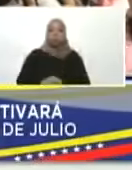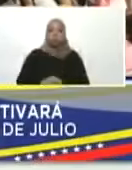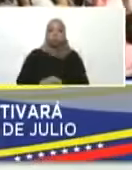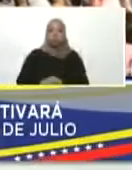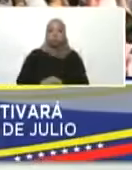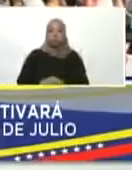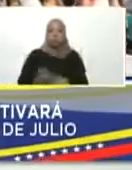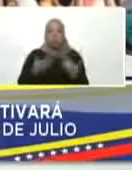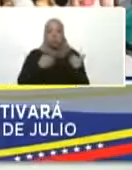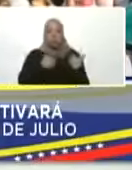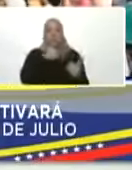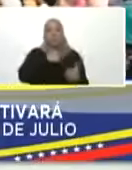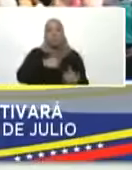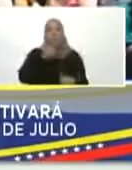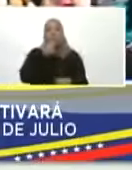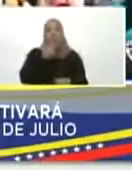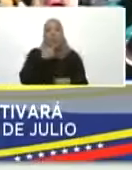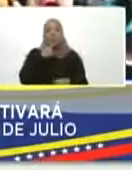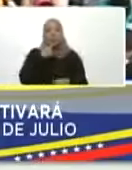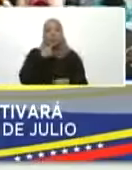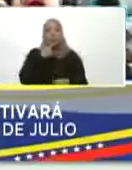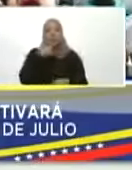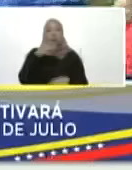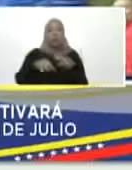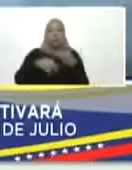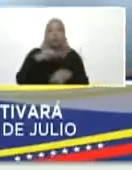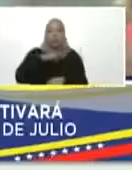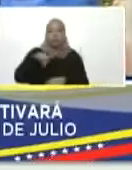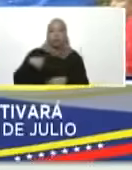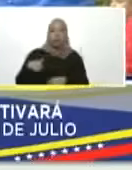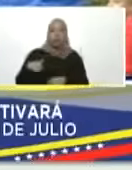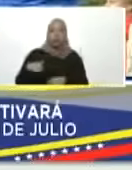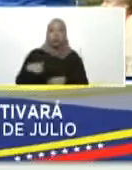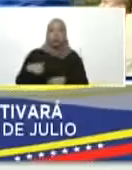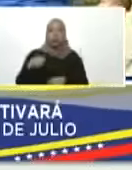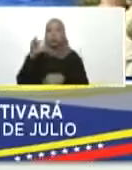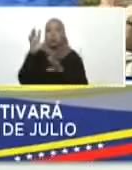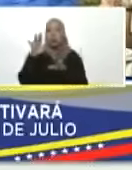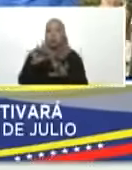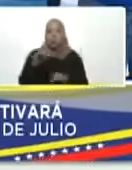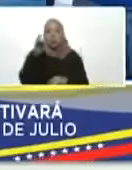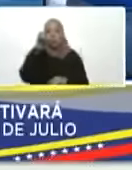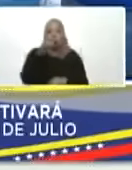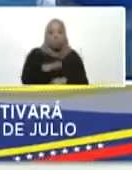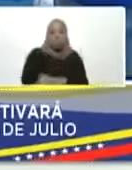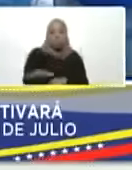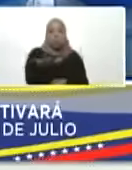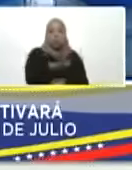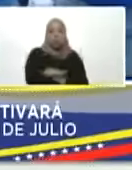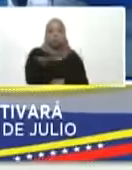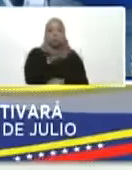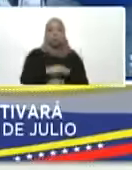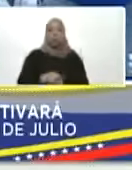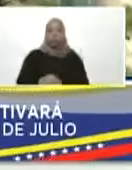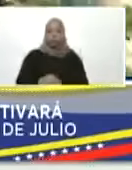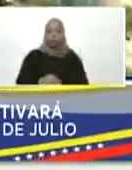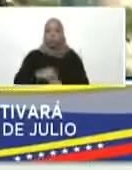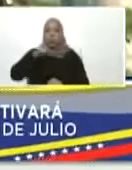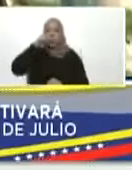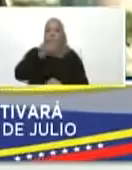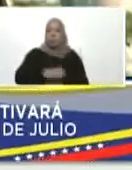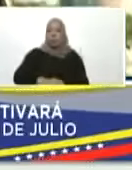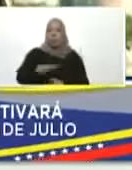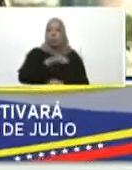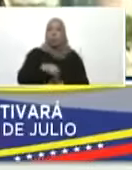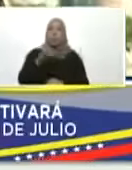Y he recibido lo más hermoso, decía el Libertador, las bendiciones de los pueblos, del pueblo de Dios,